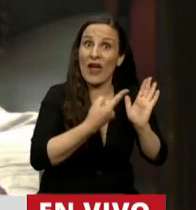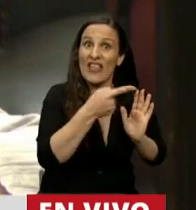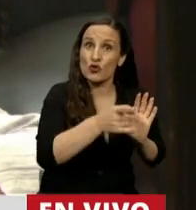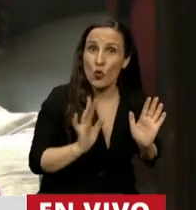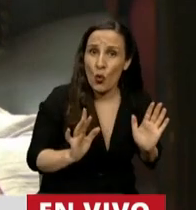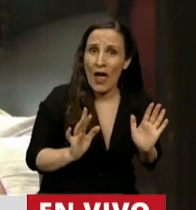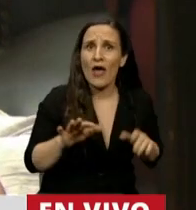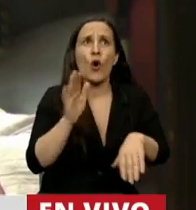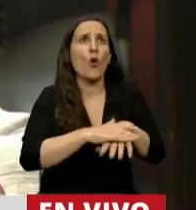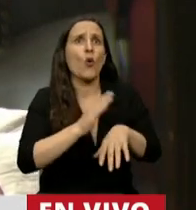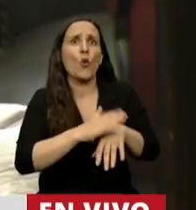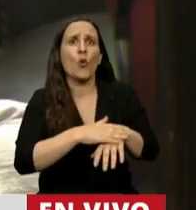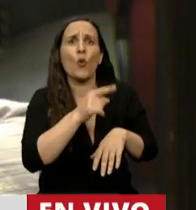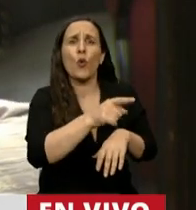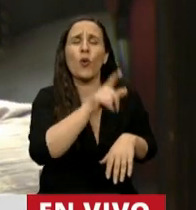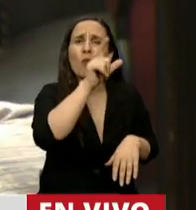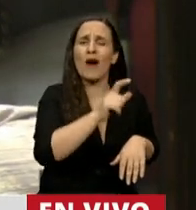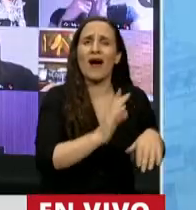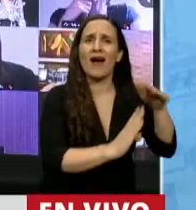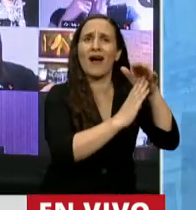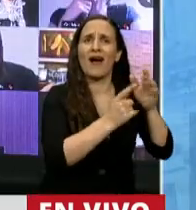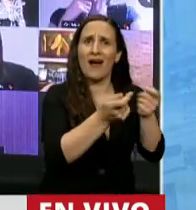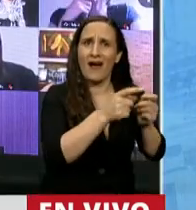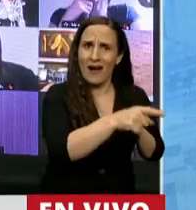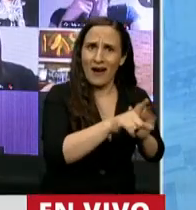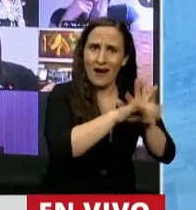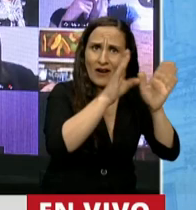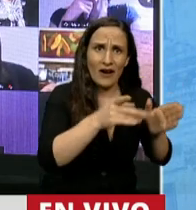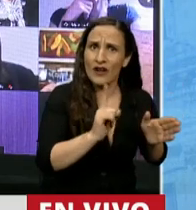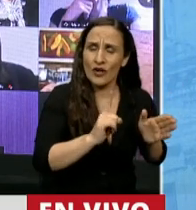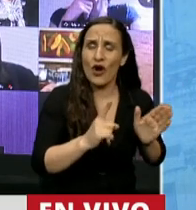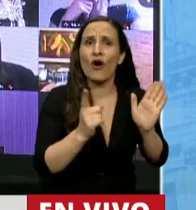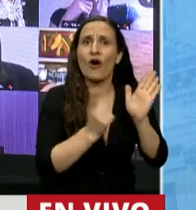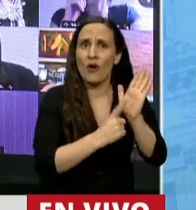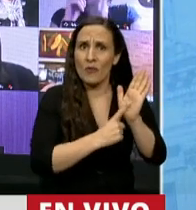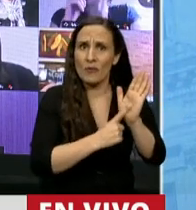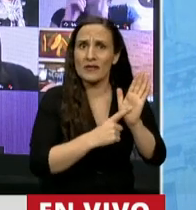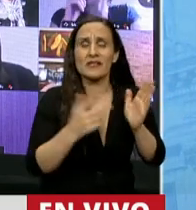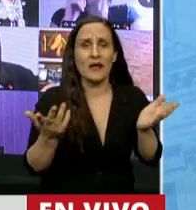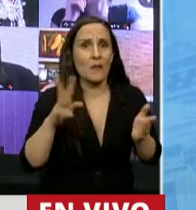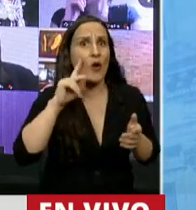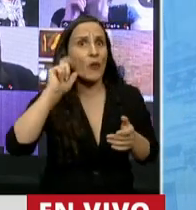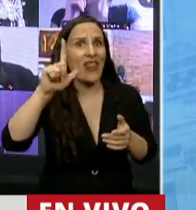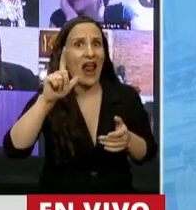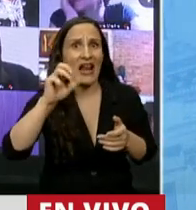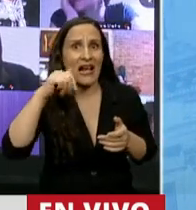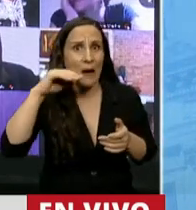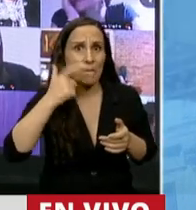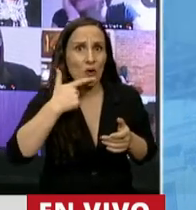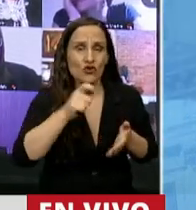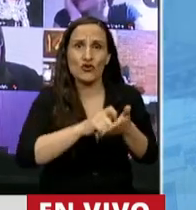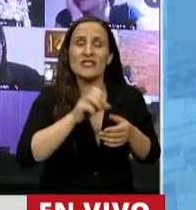Aires o por culpa de quien en ese momento presidía la Ciudad de Buenos Aires, sino porque hay un principio que escribe, por ejemplo, Vidar Campos, que es la